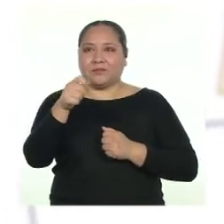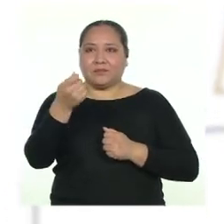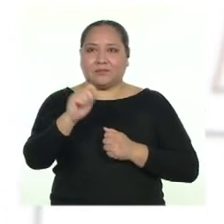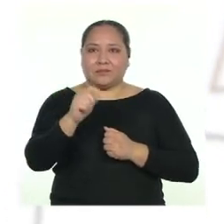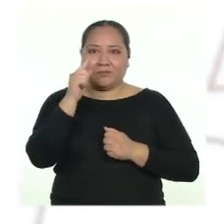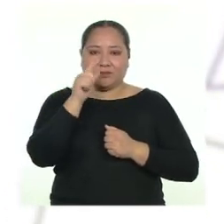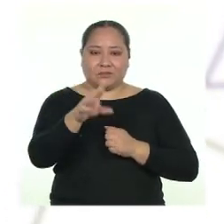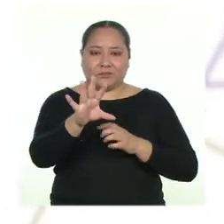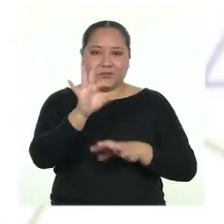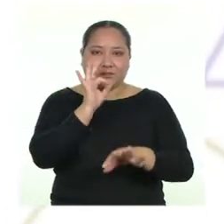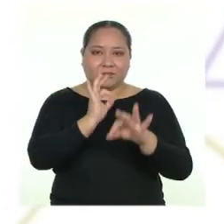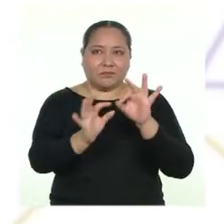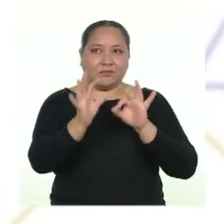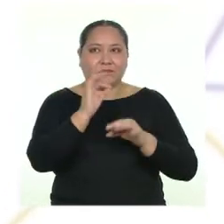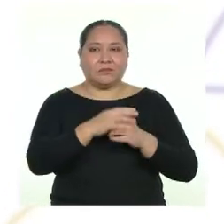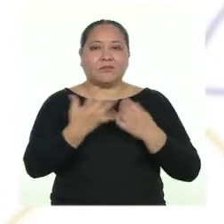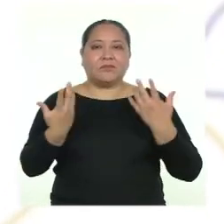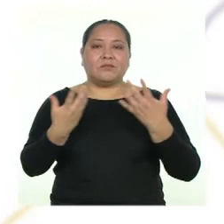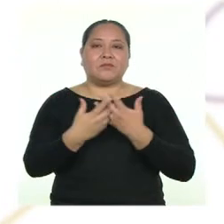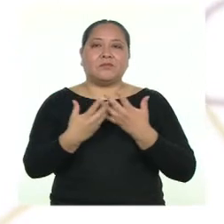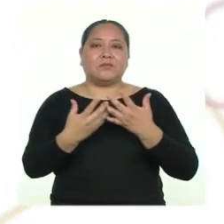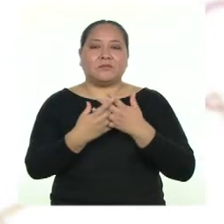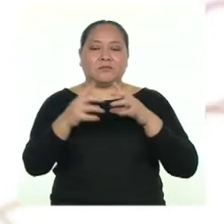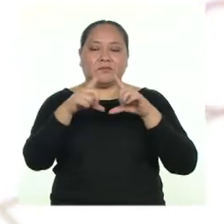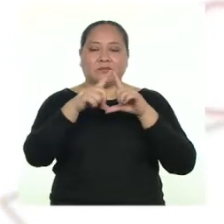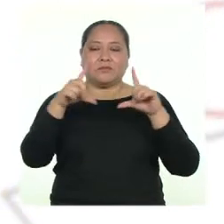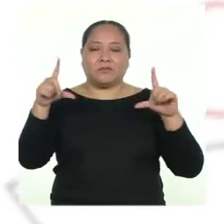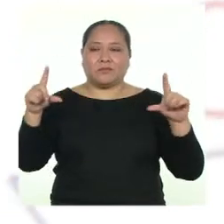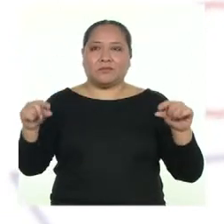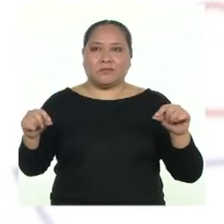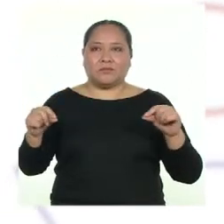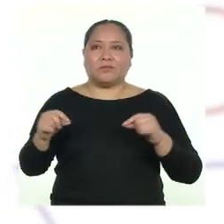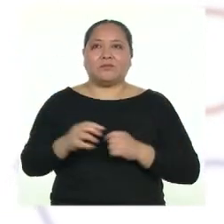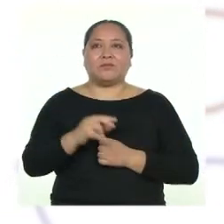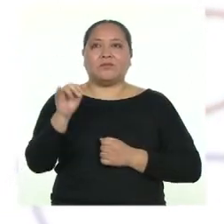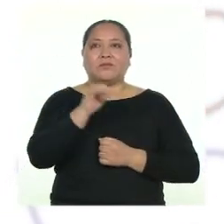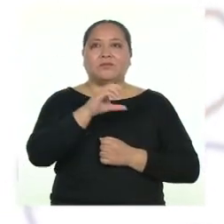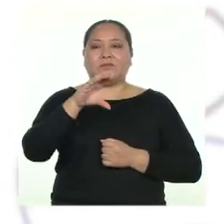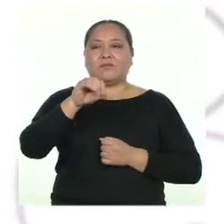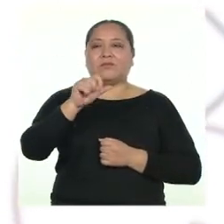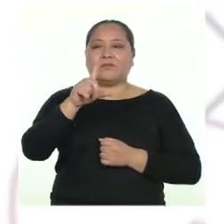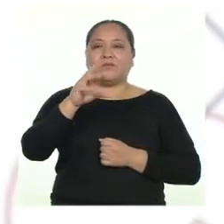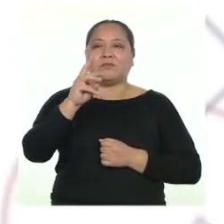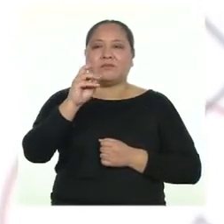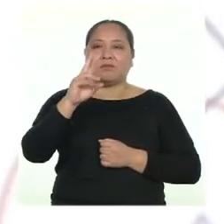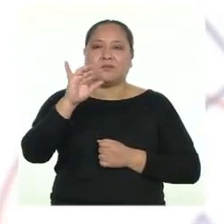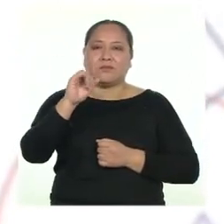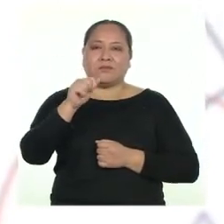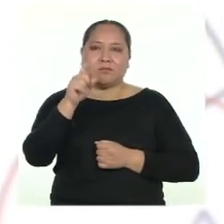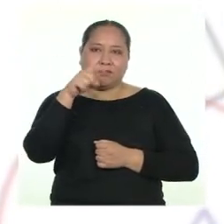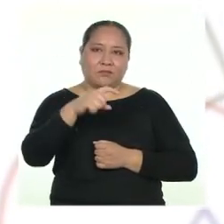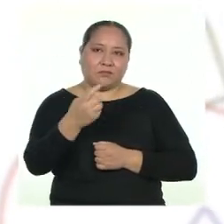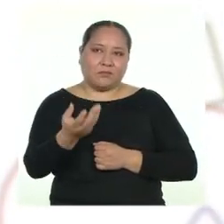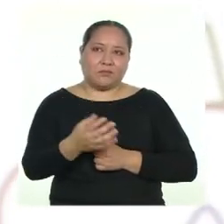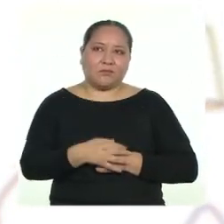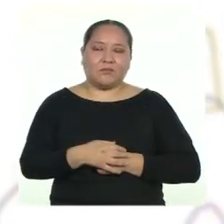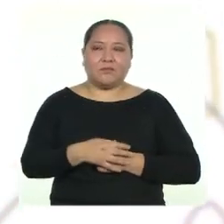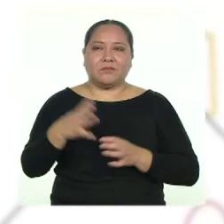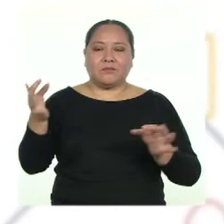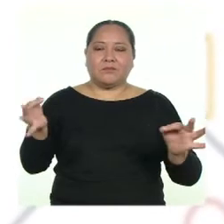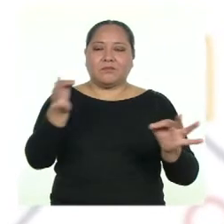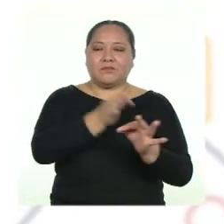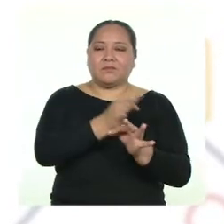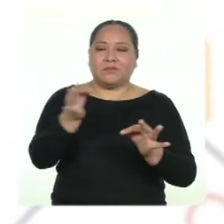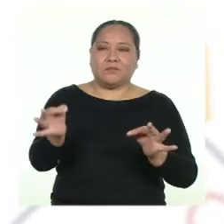que acabamos de encontrar funcionan también para la cantidad de calorías que necesitamos. Al